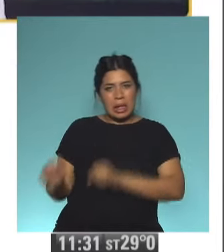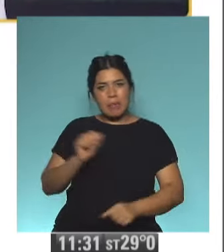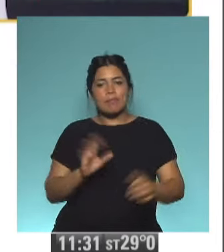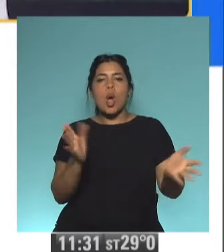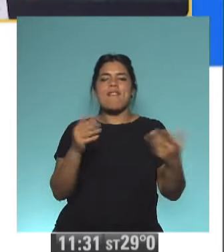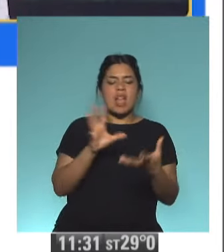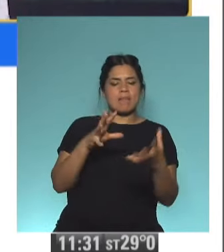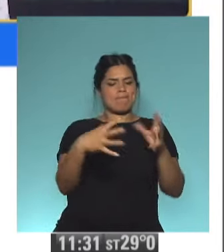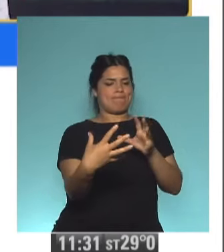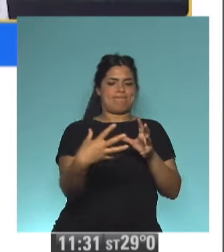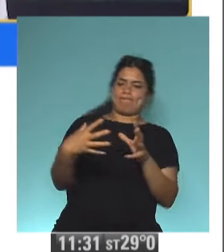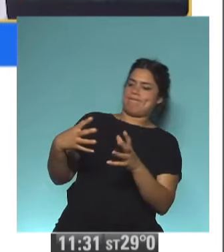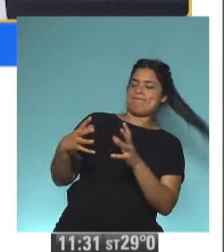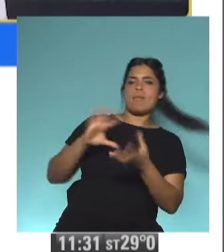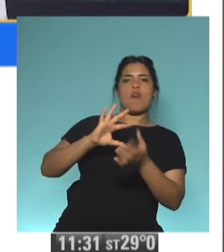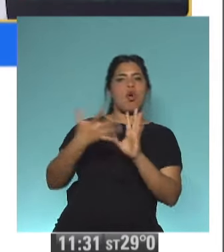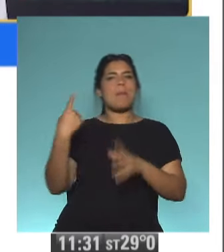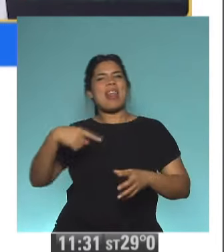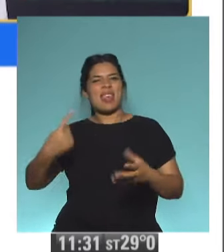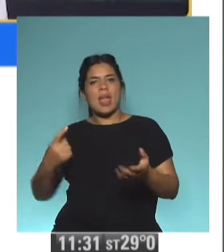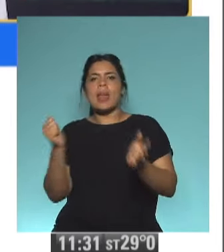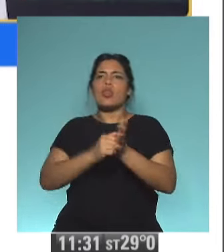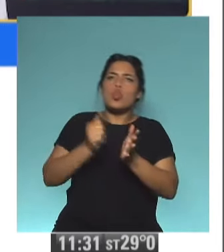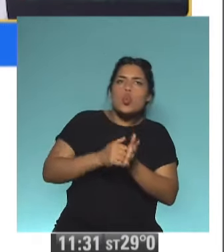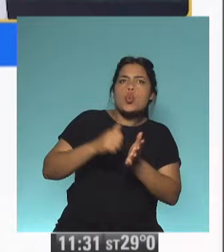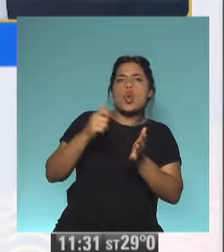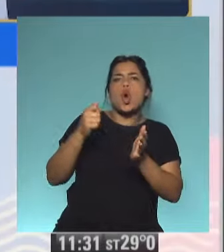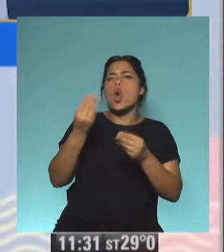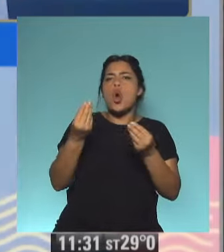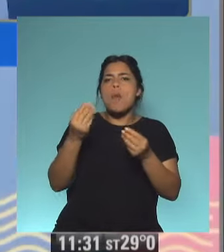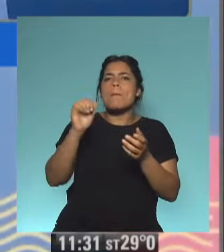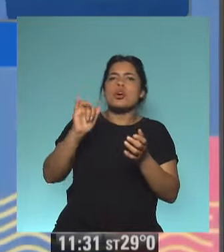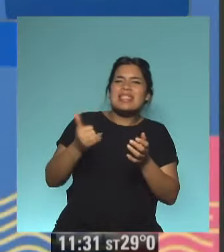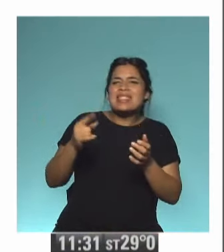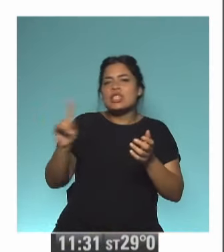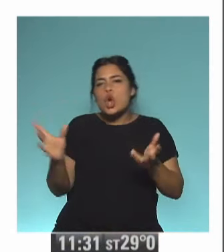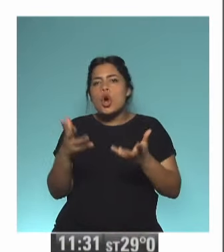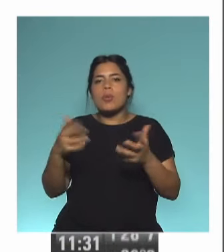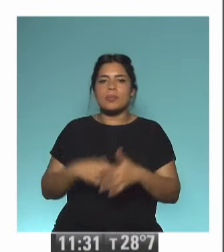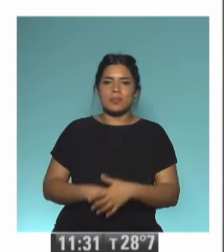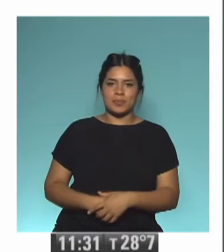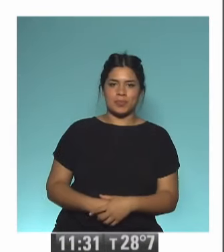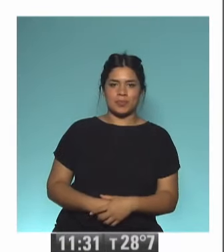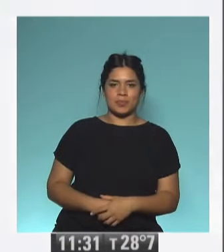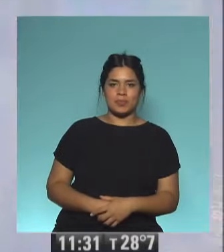tiene la madera, qué dureza, y para usarlo para diferentes juguetes.